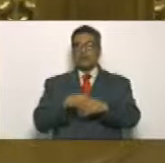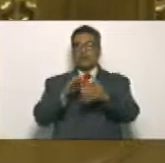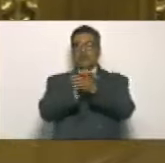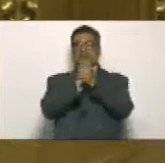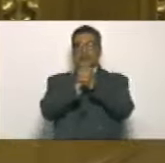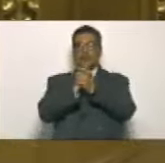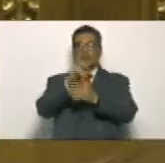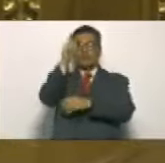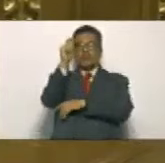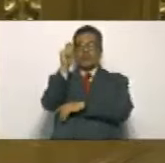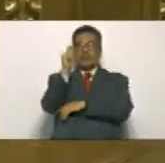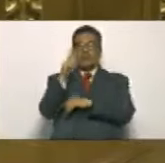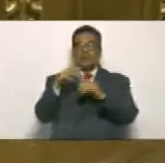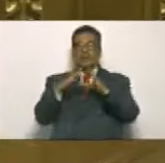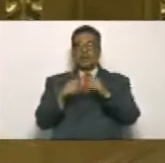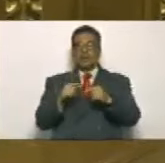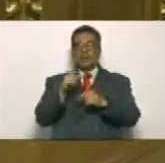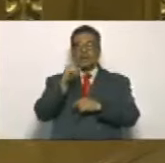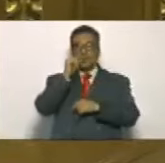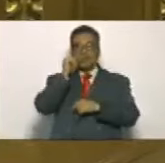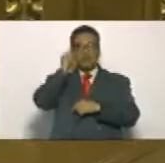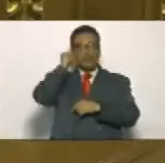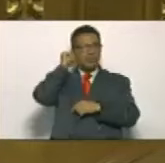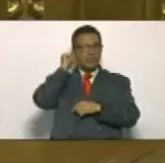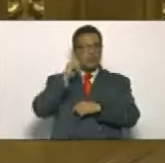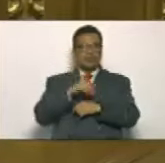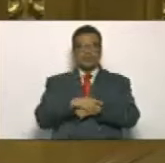colegas parlamentarios y parlamentarias.